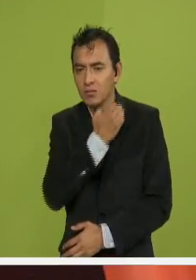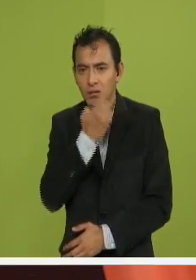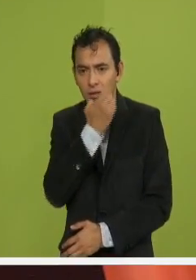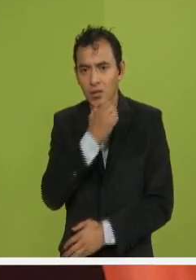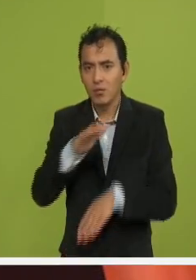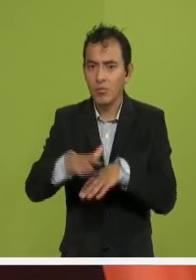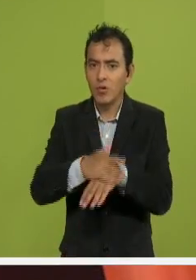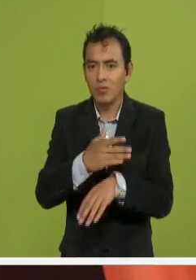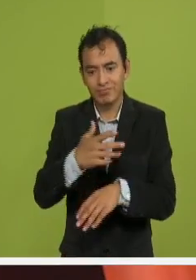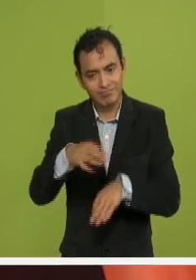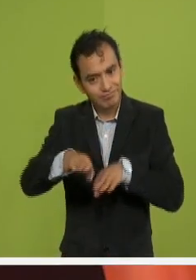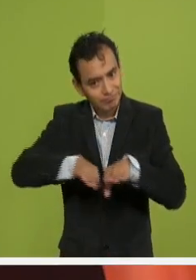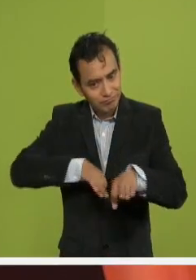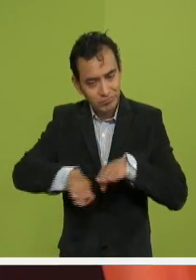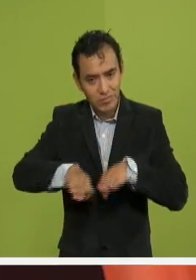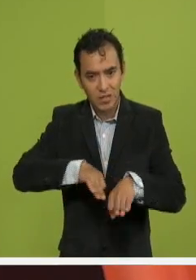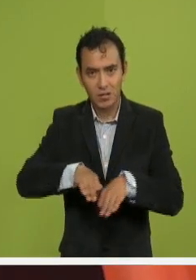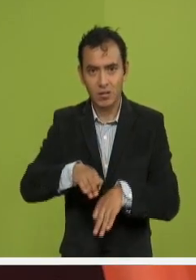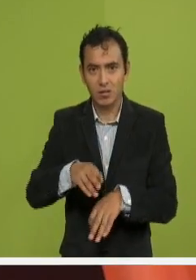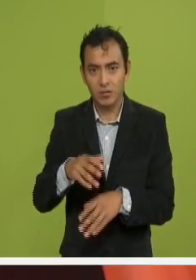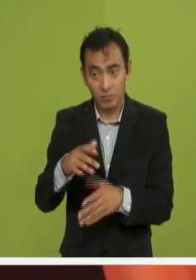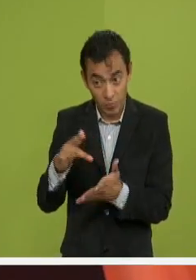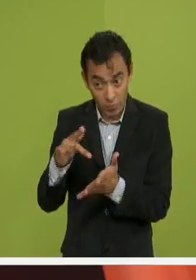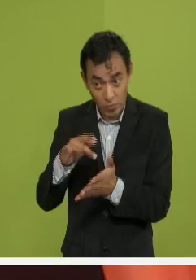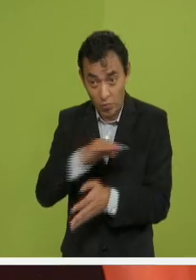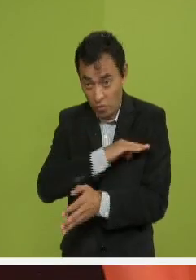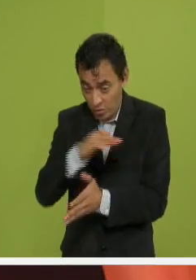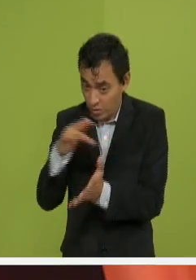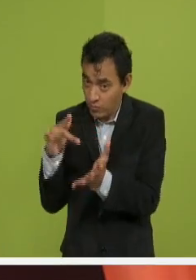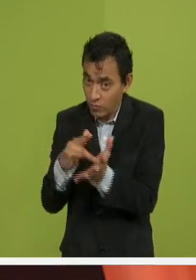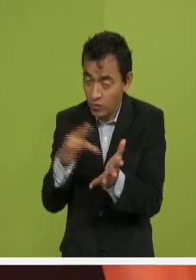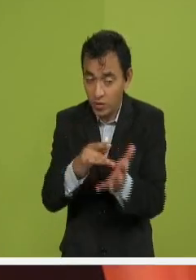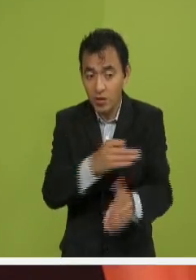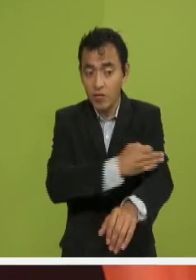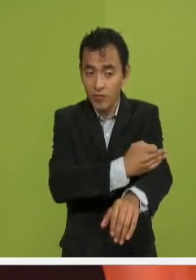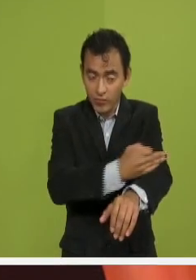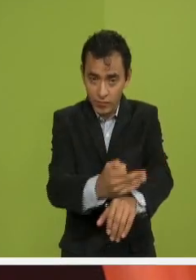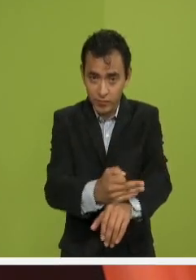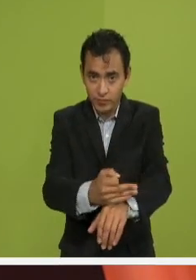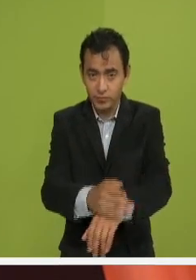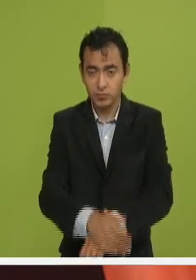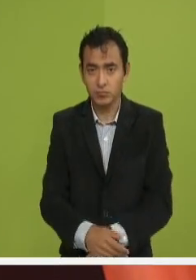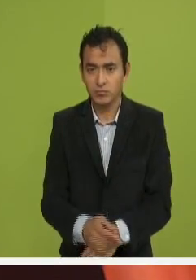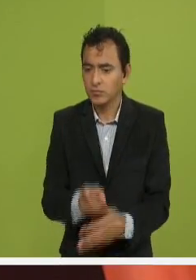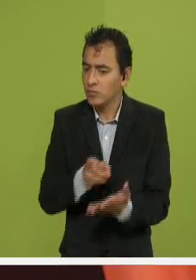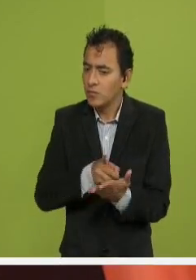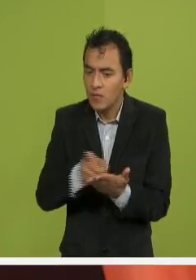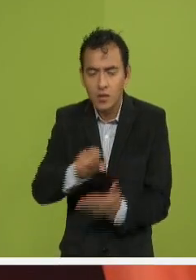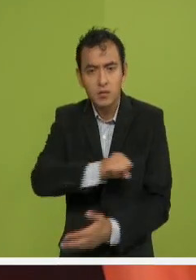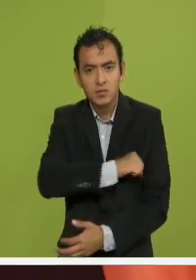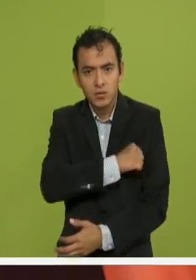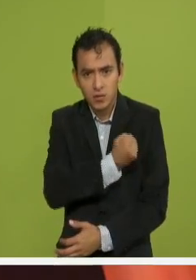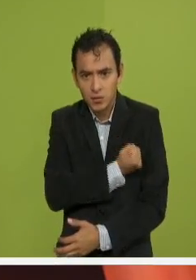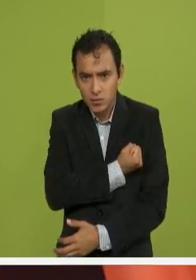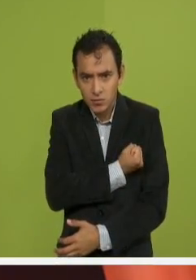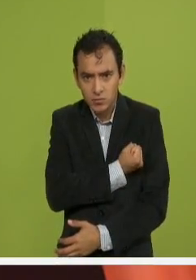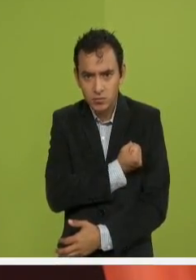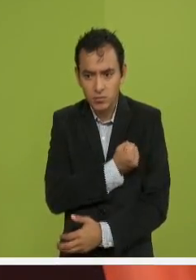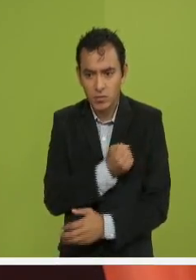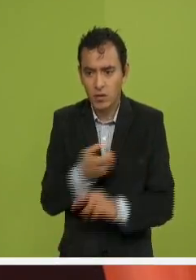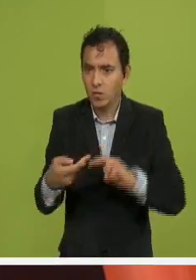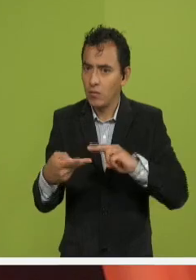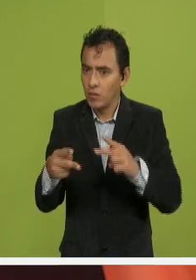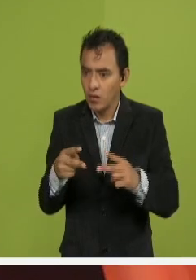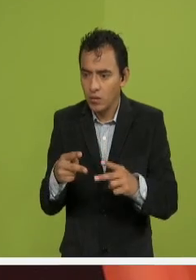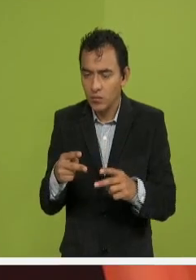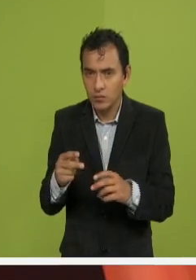trabajar y obtener algún recurso económico. Segundo, el derecho a la salud también está totalmente limitado. Al contrario, está exponiendo su